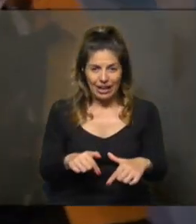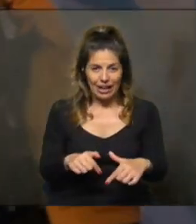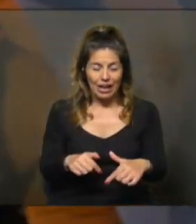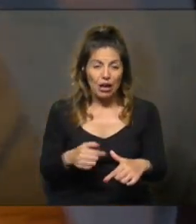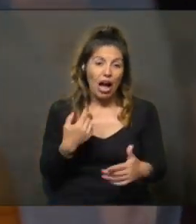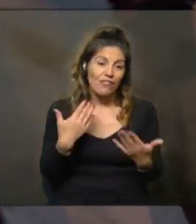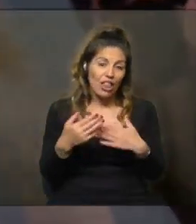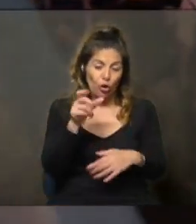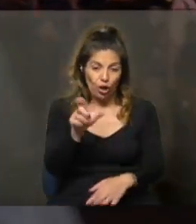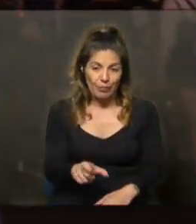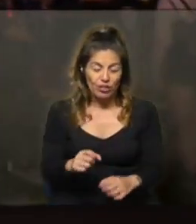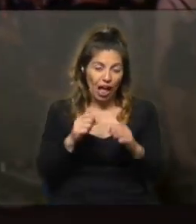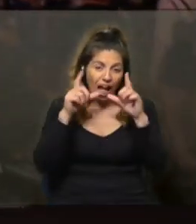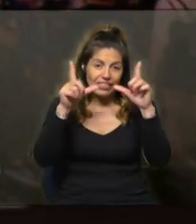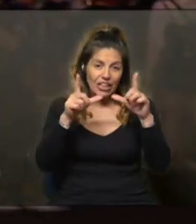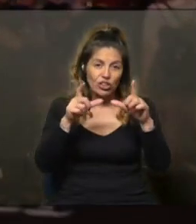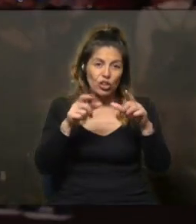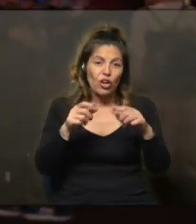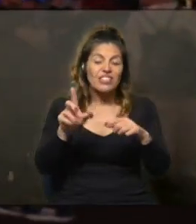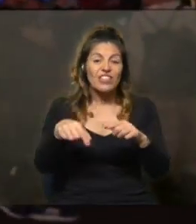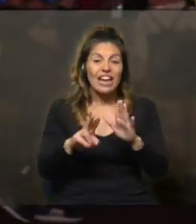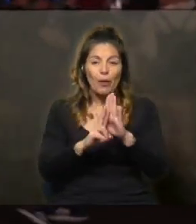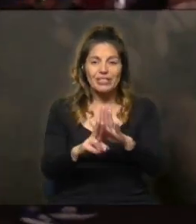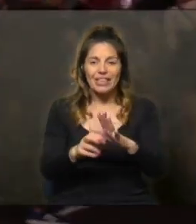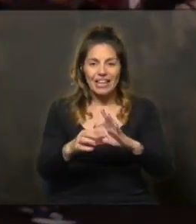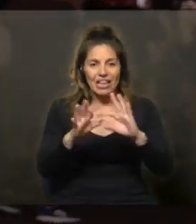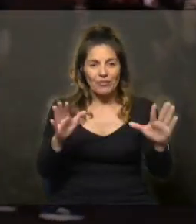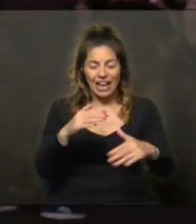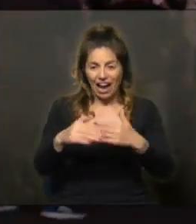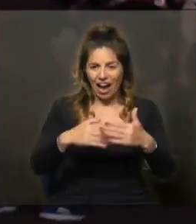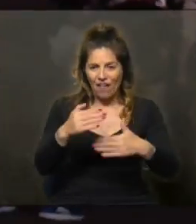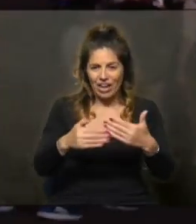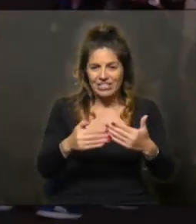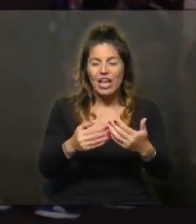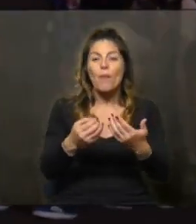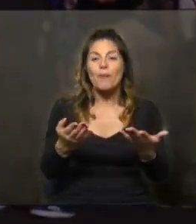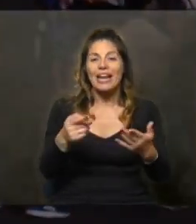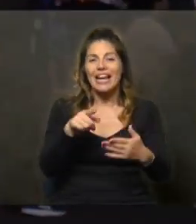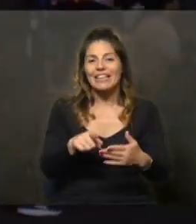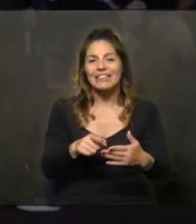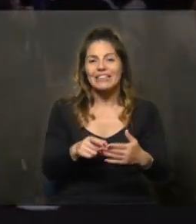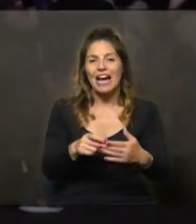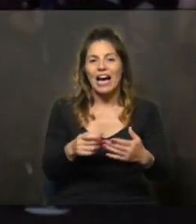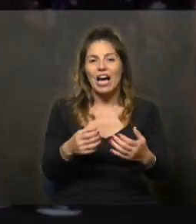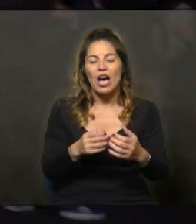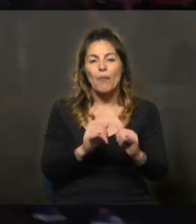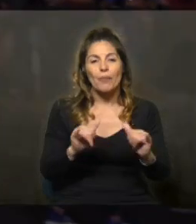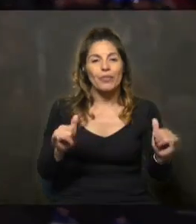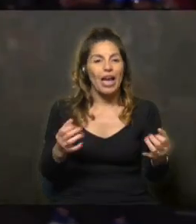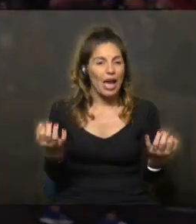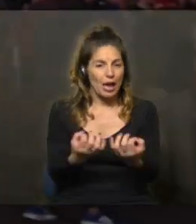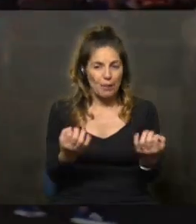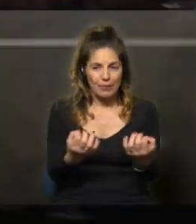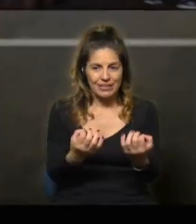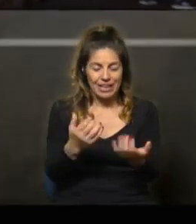testimonios estando atentos también a si vienen representantes de la libertad avanza para esta emisión especial desde sin frontera que me